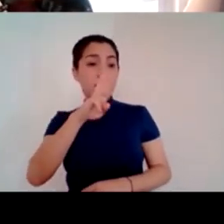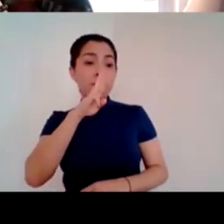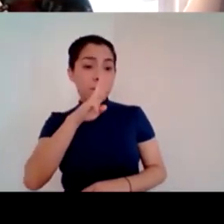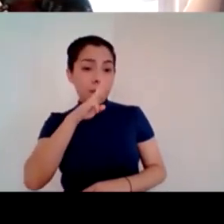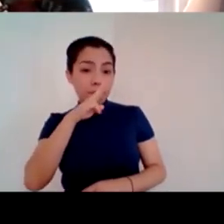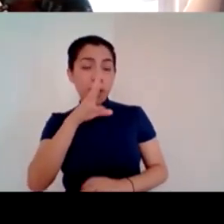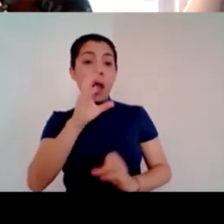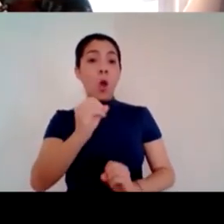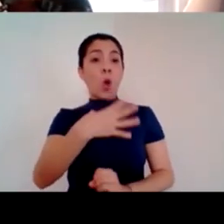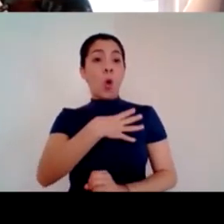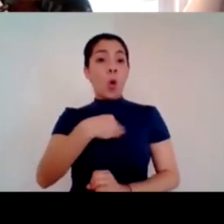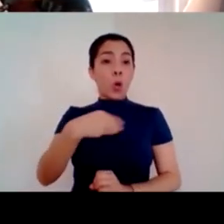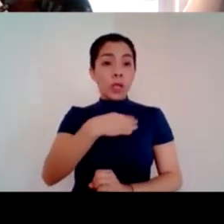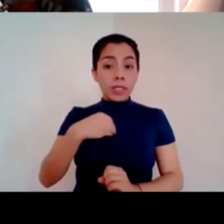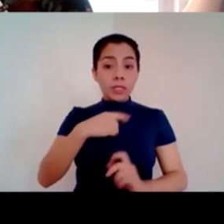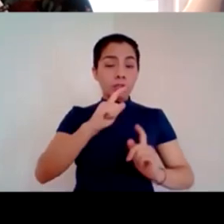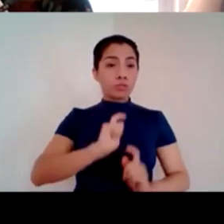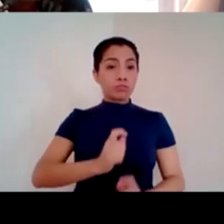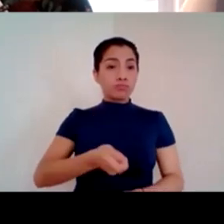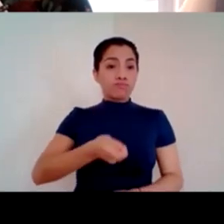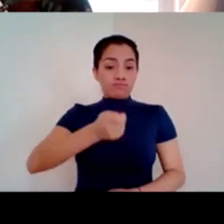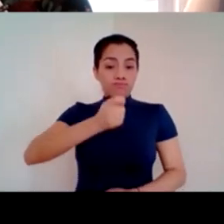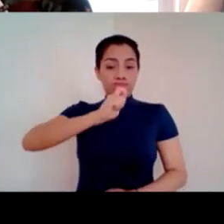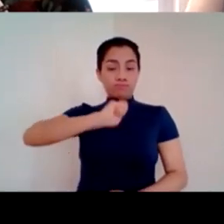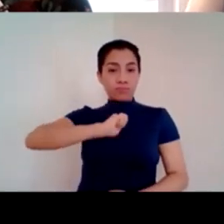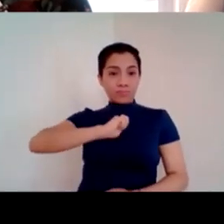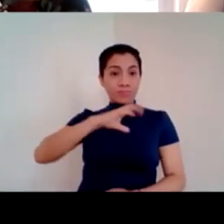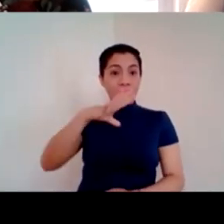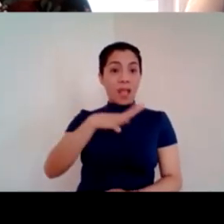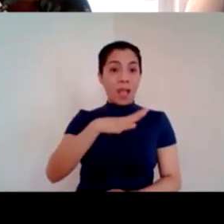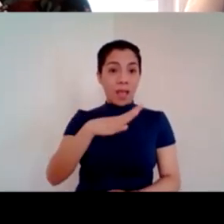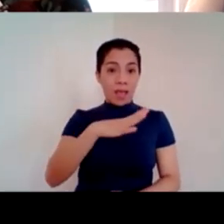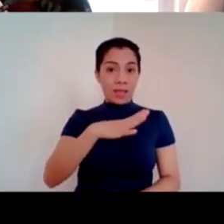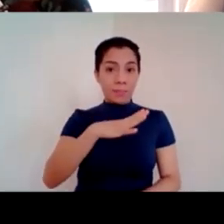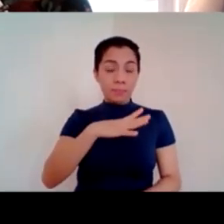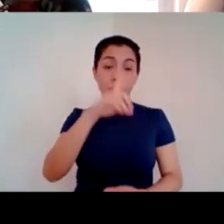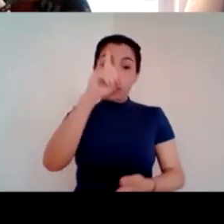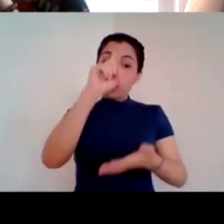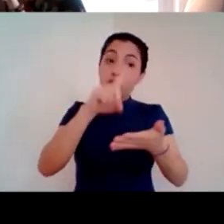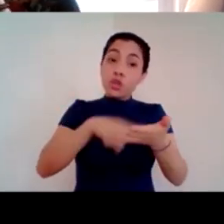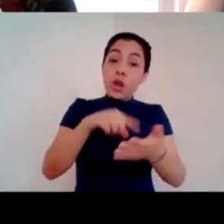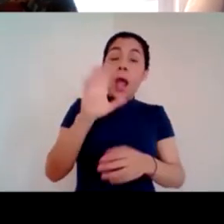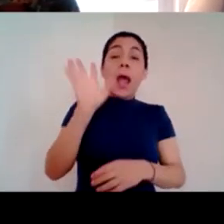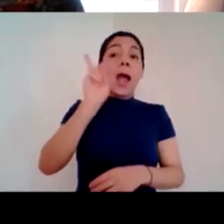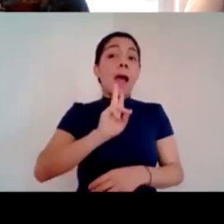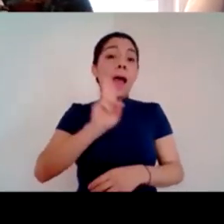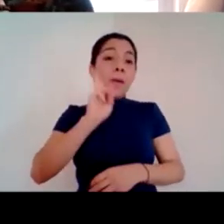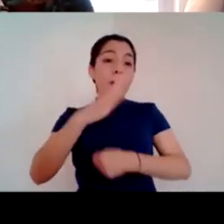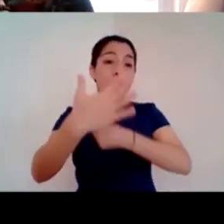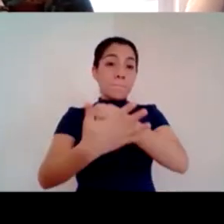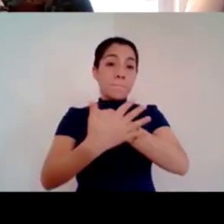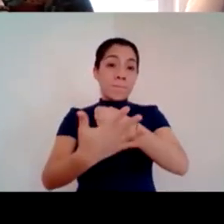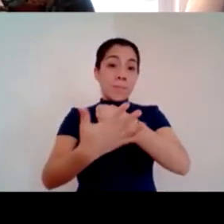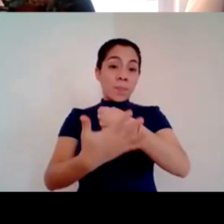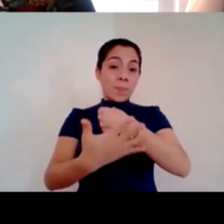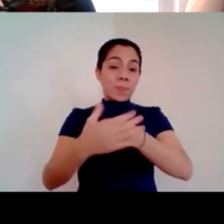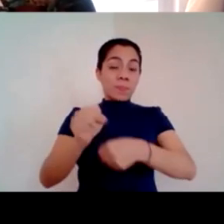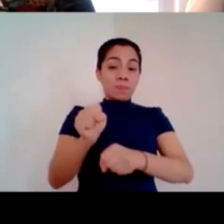y esto yo creo en el post pandemia habrá que discutirlo largo y tendido